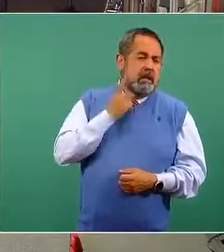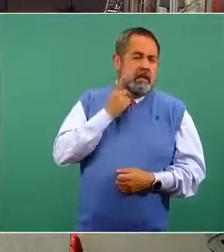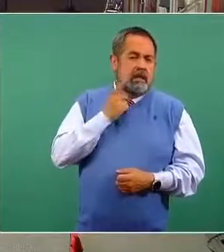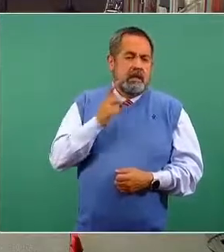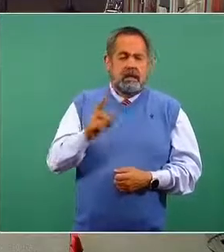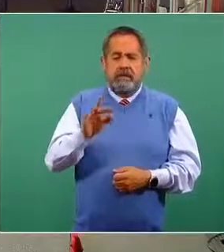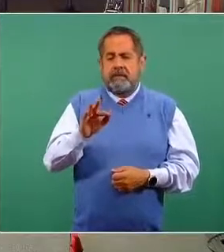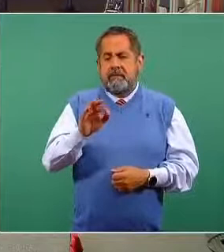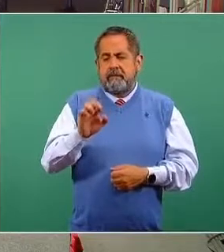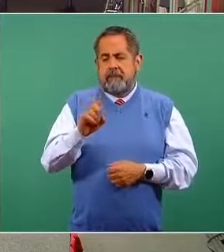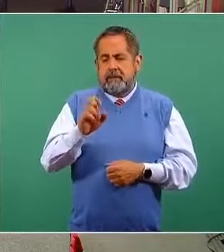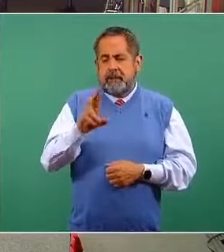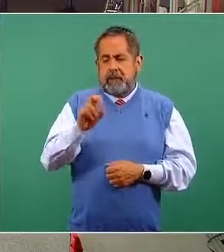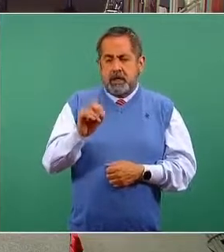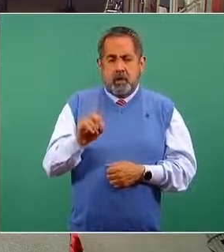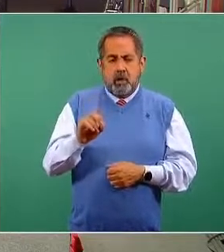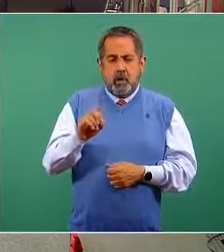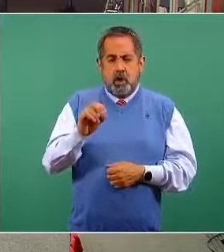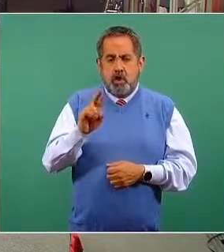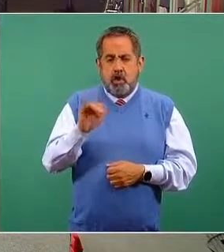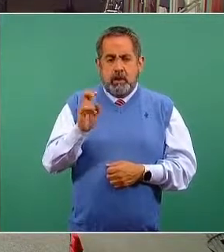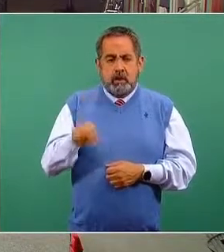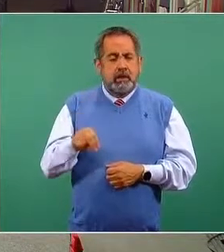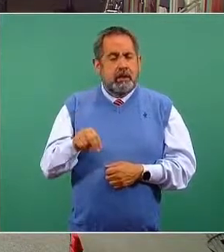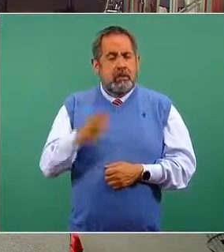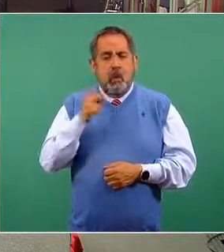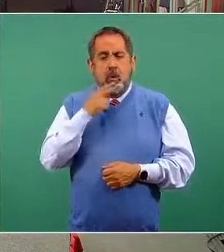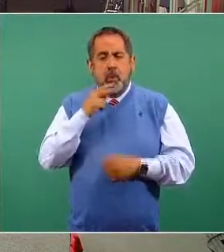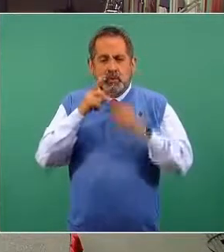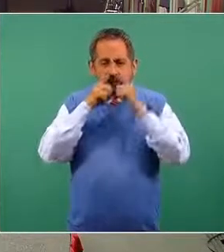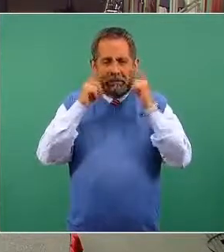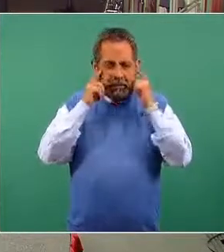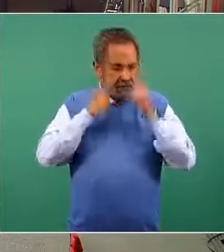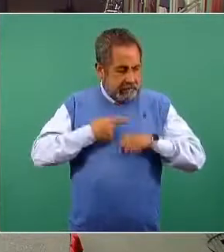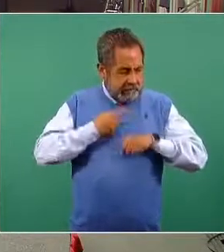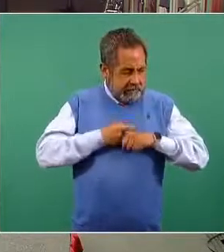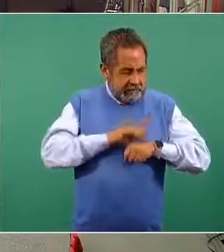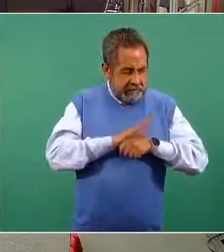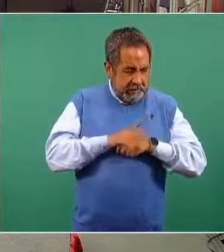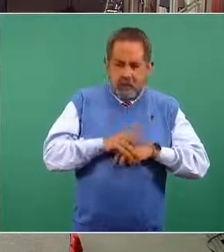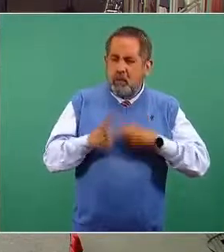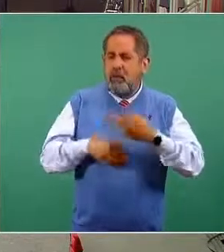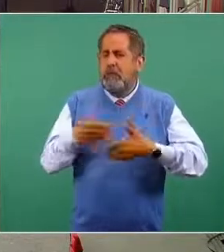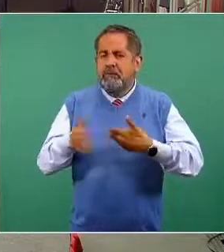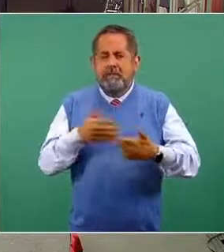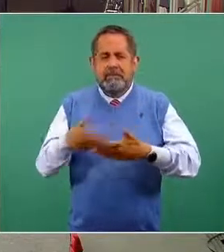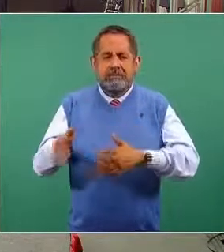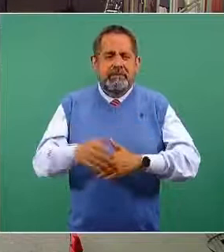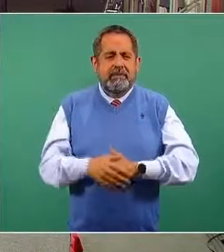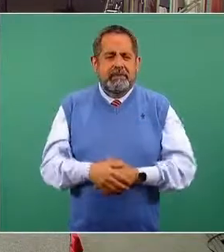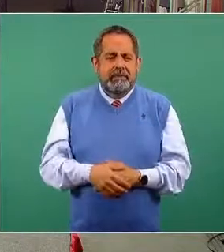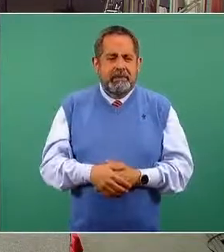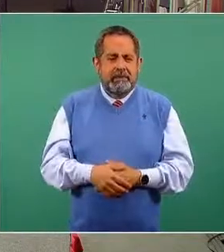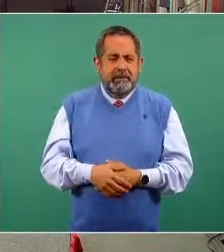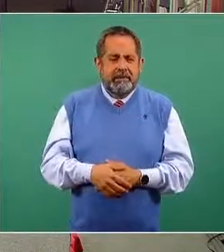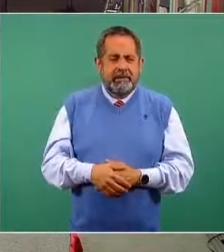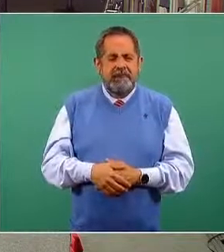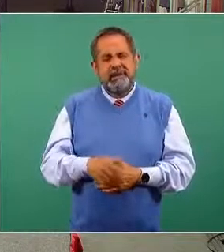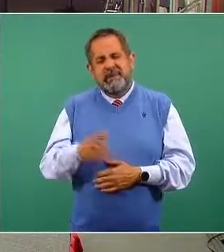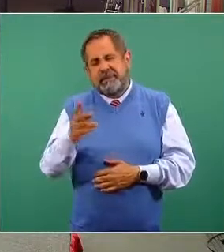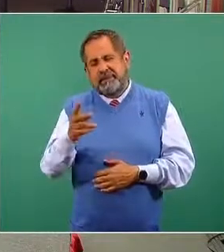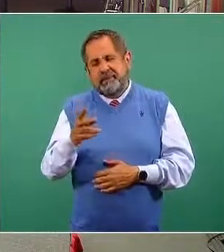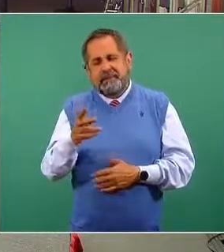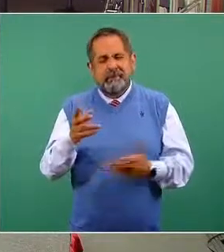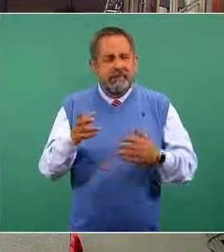Federico Dorin, y fue por no usar cubrebocas y salir a la calle contagiado en pleno atentado contra la humanidad. Sí, no me voy a